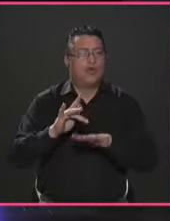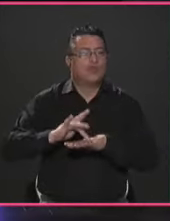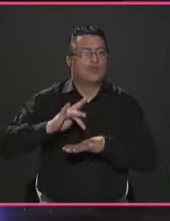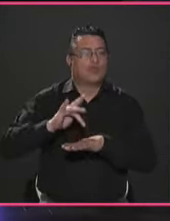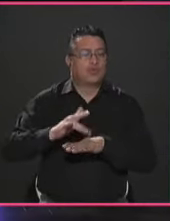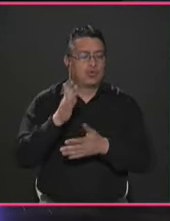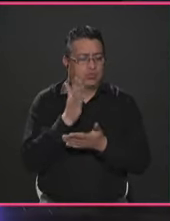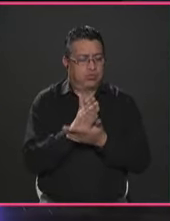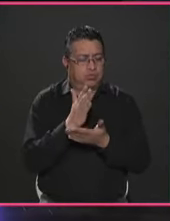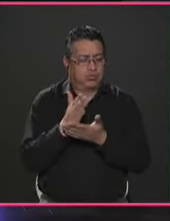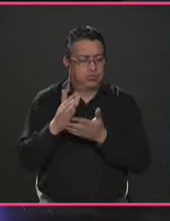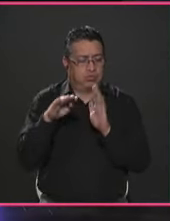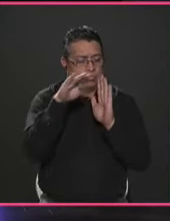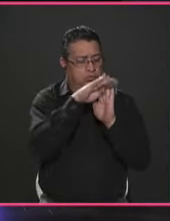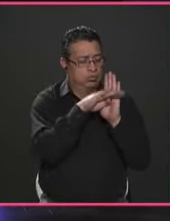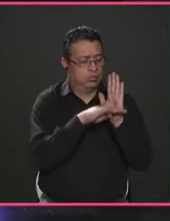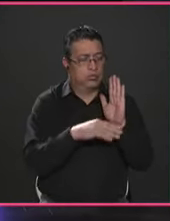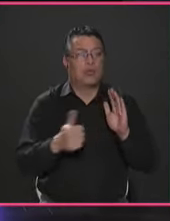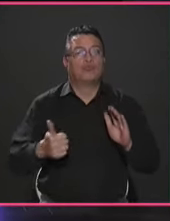ocurra